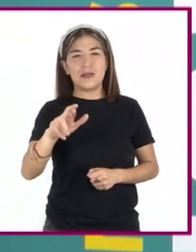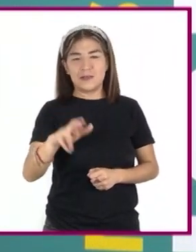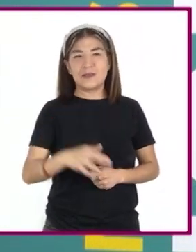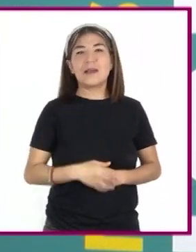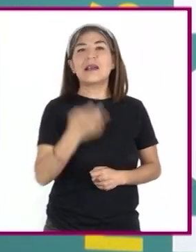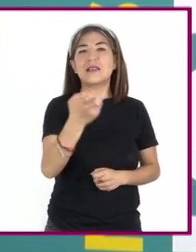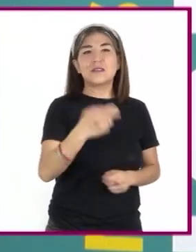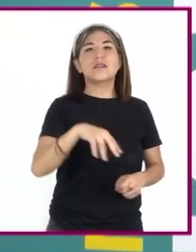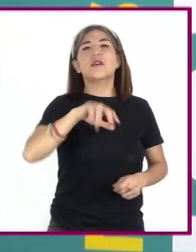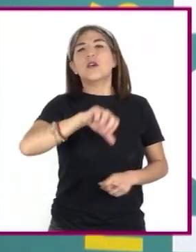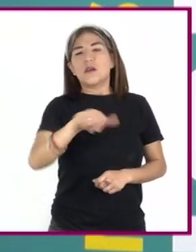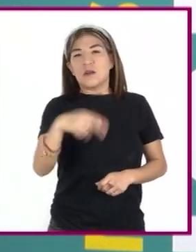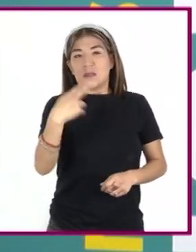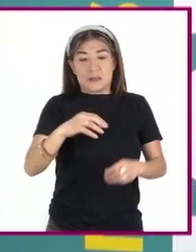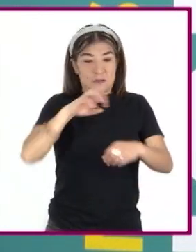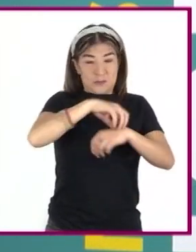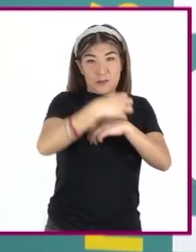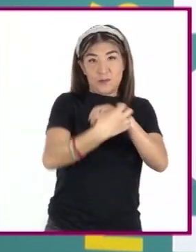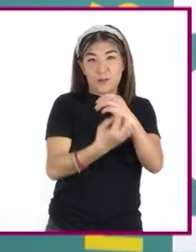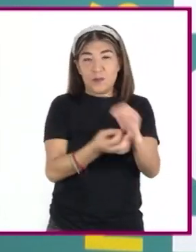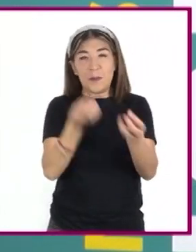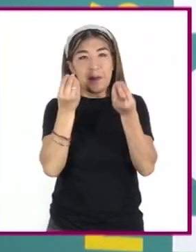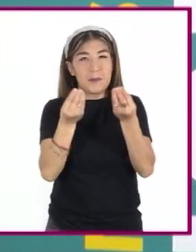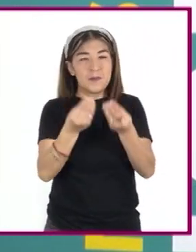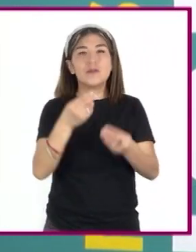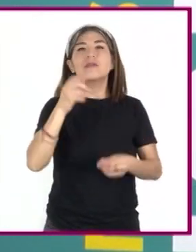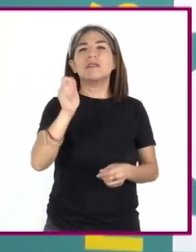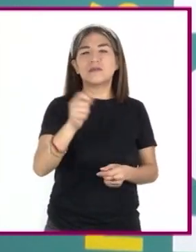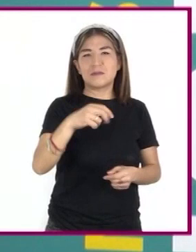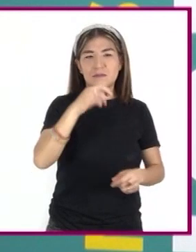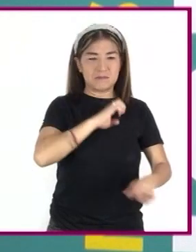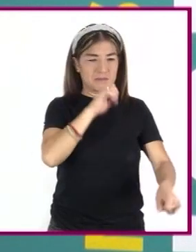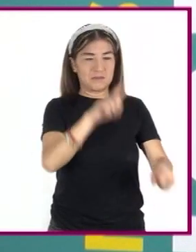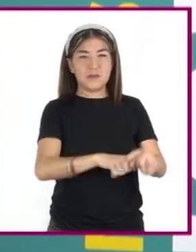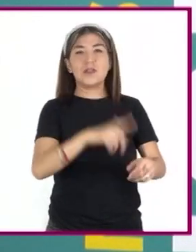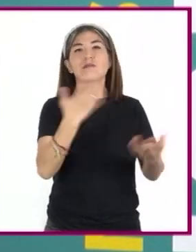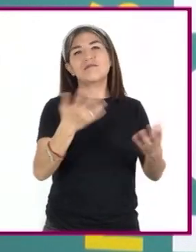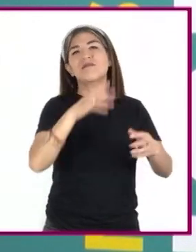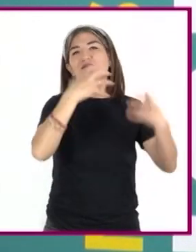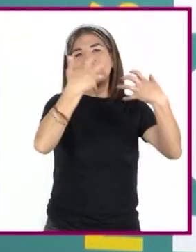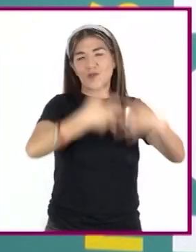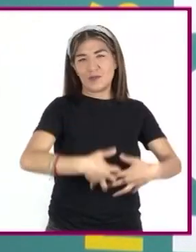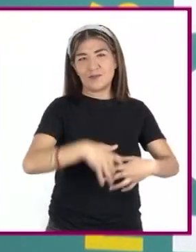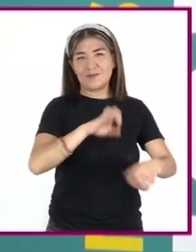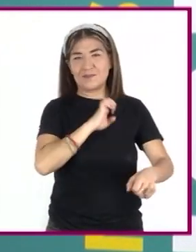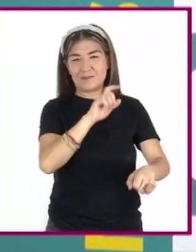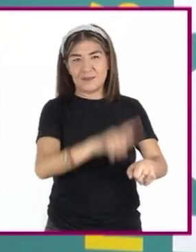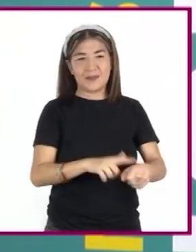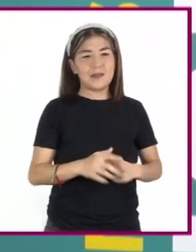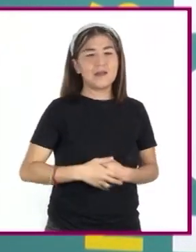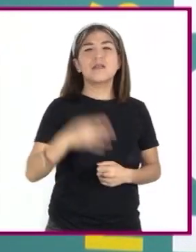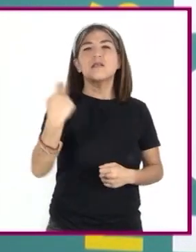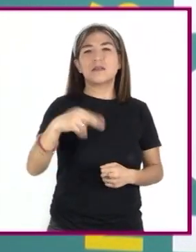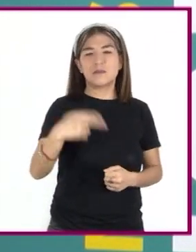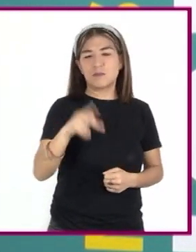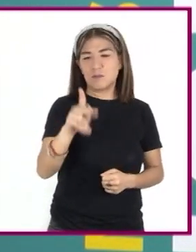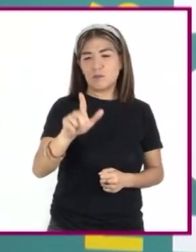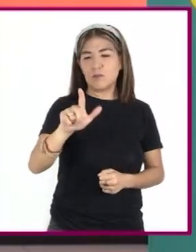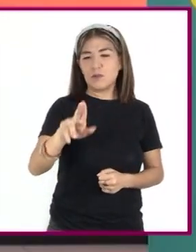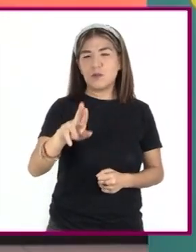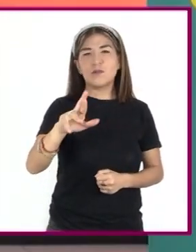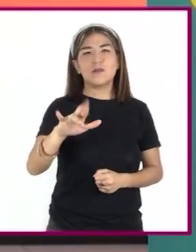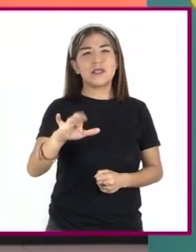organismos formados por muchas células especializadas en determinadas funciones y se denominan